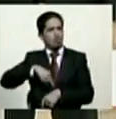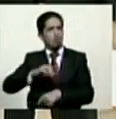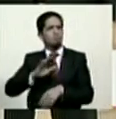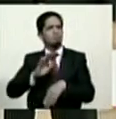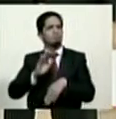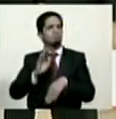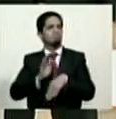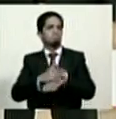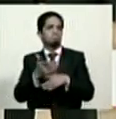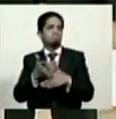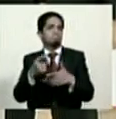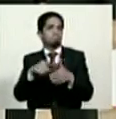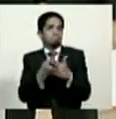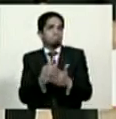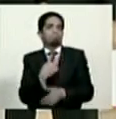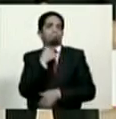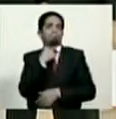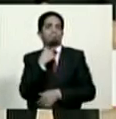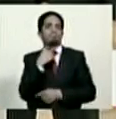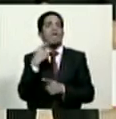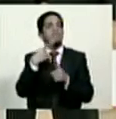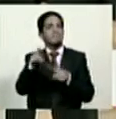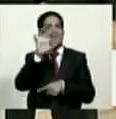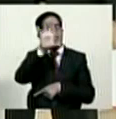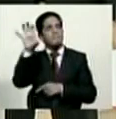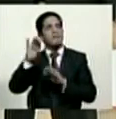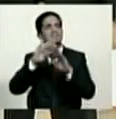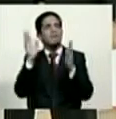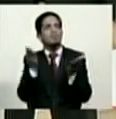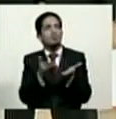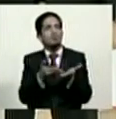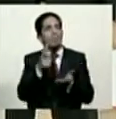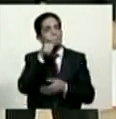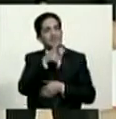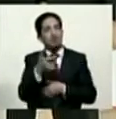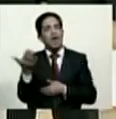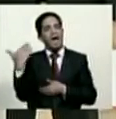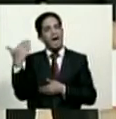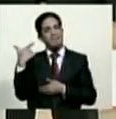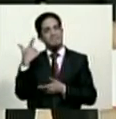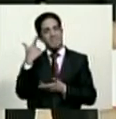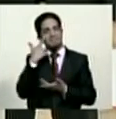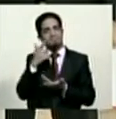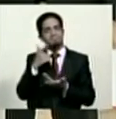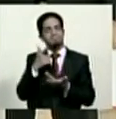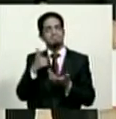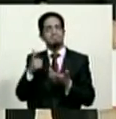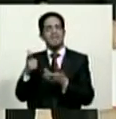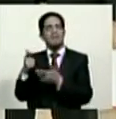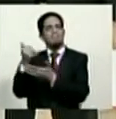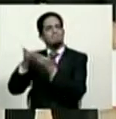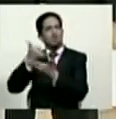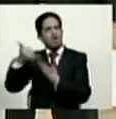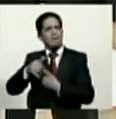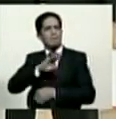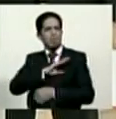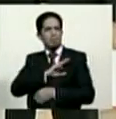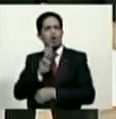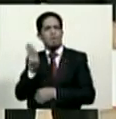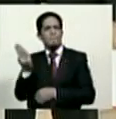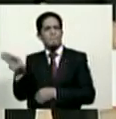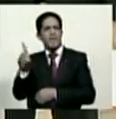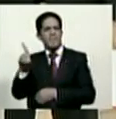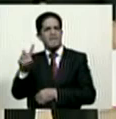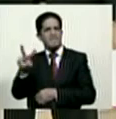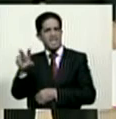Y ya en distintos países del mundo, estos pacientes que estaban bajo la protección de este programa de PDVSA están